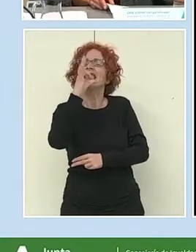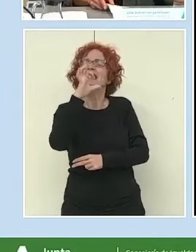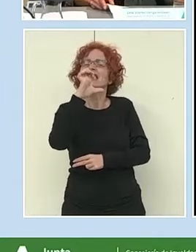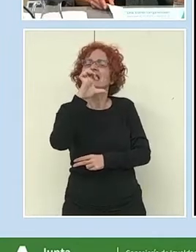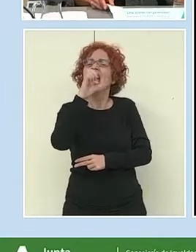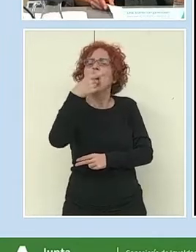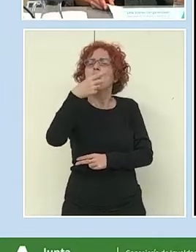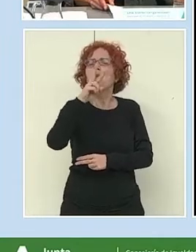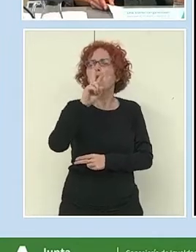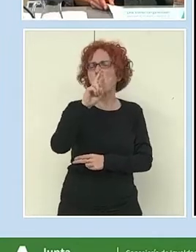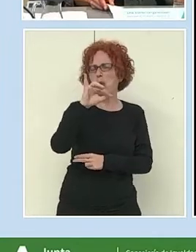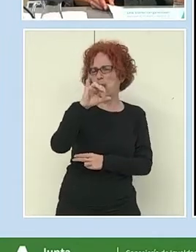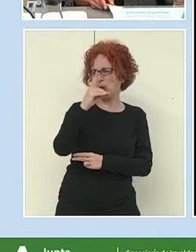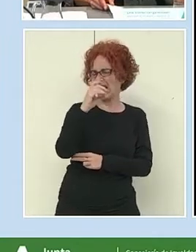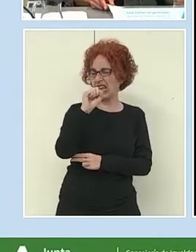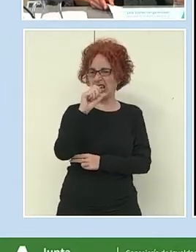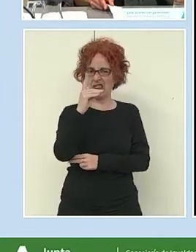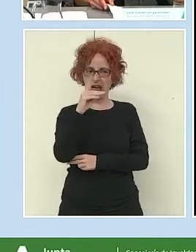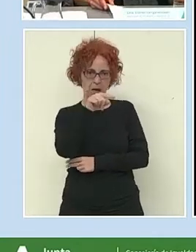formar parte